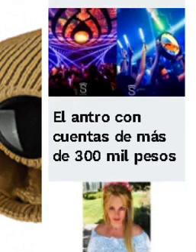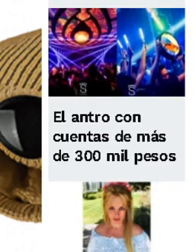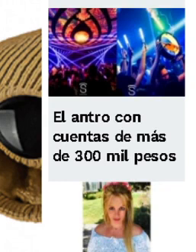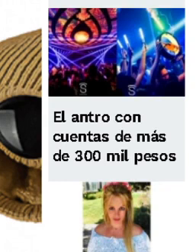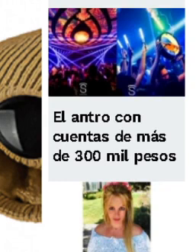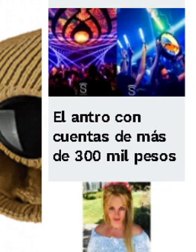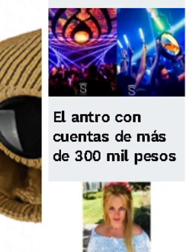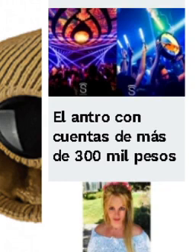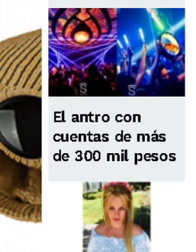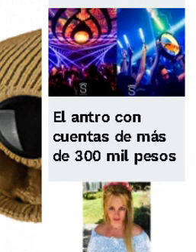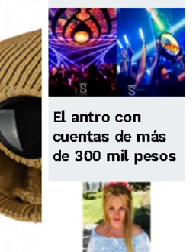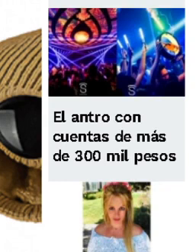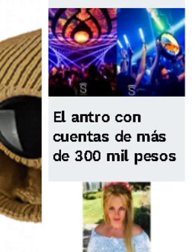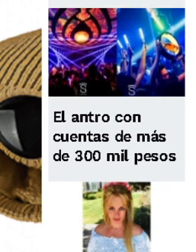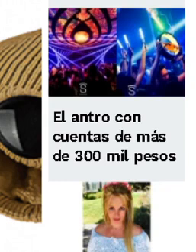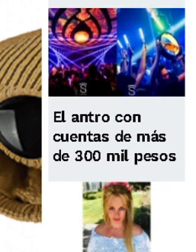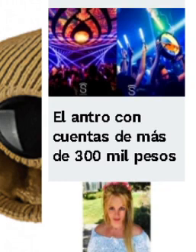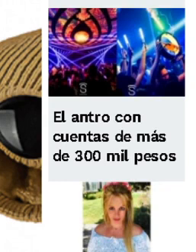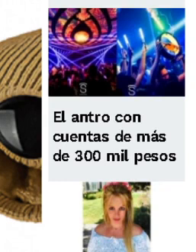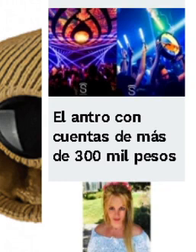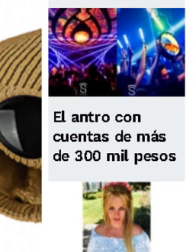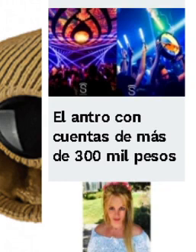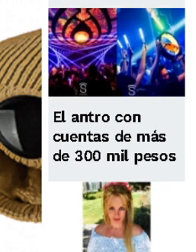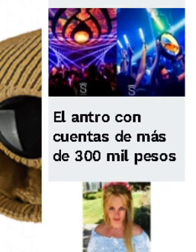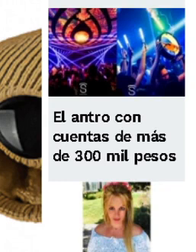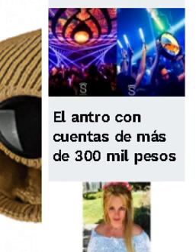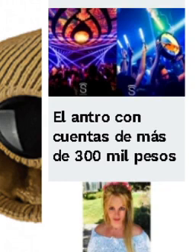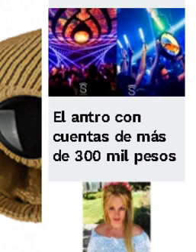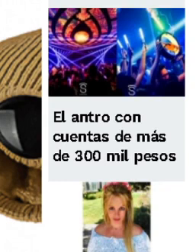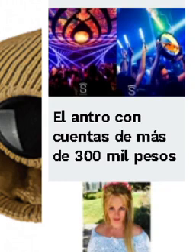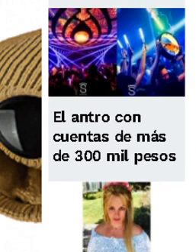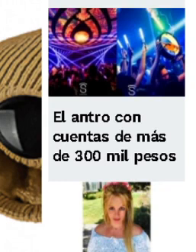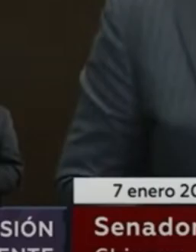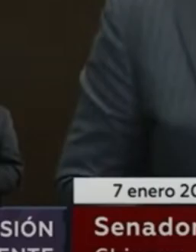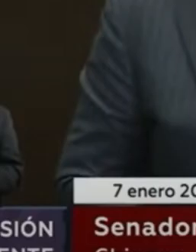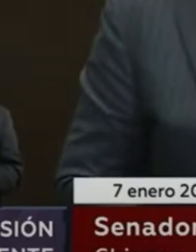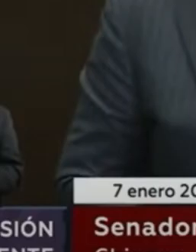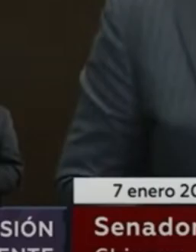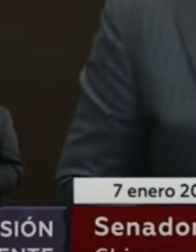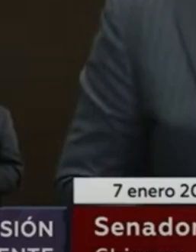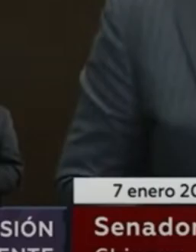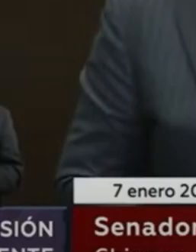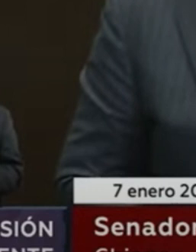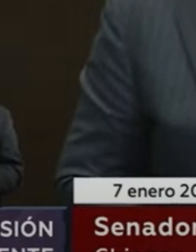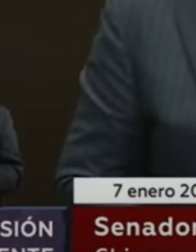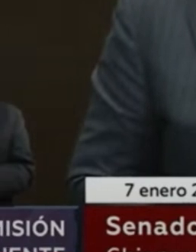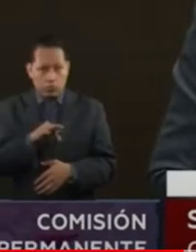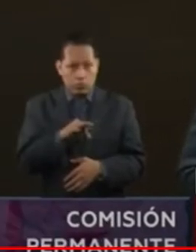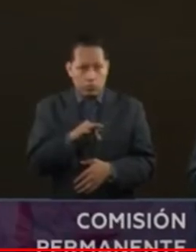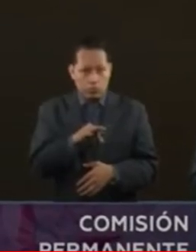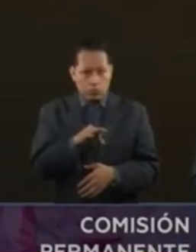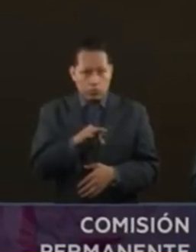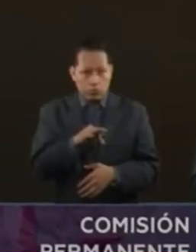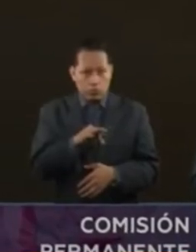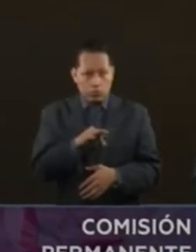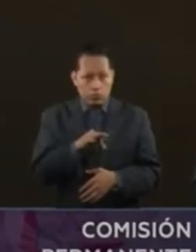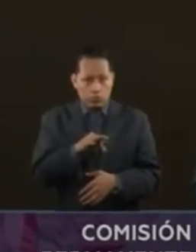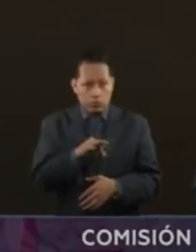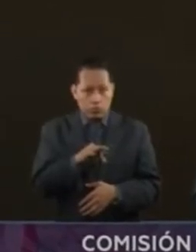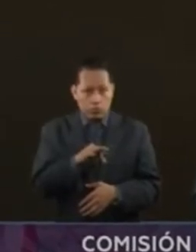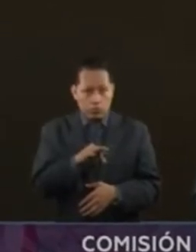lo que dijo damián zepeda es del pan esta fue la propuesta de eduardo ramírez